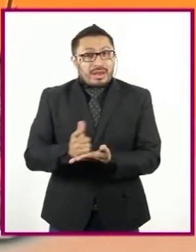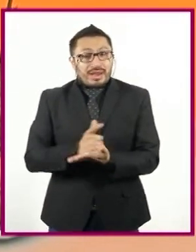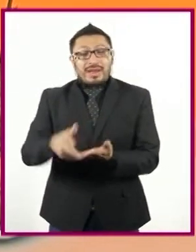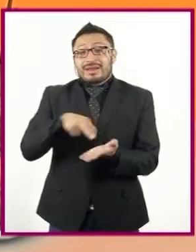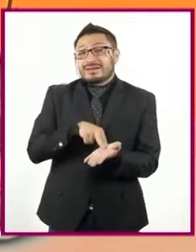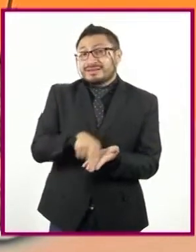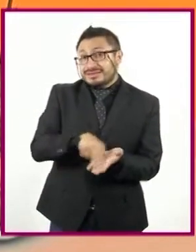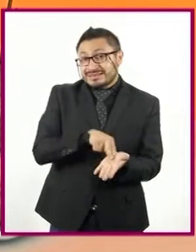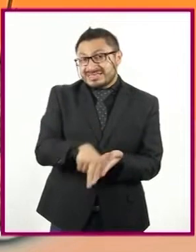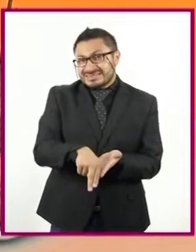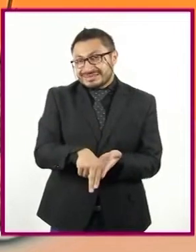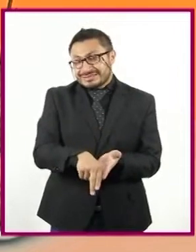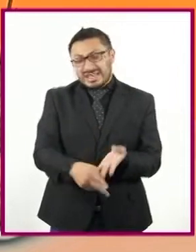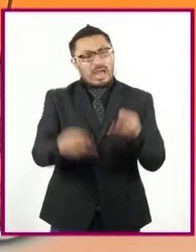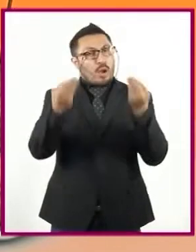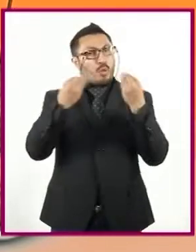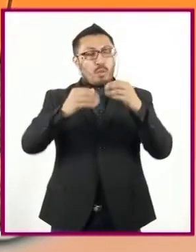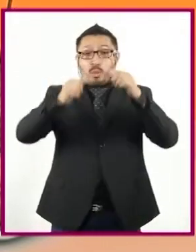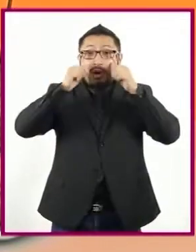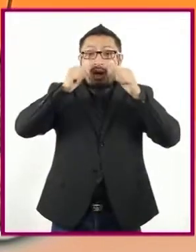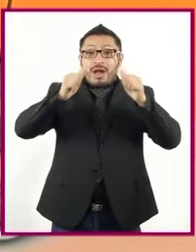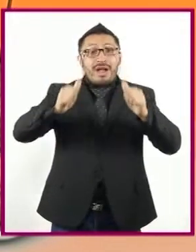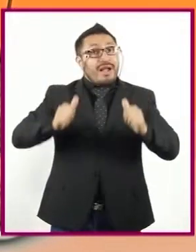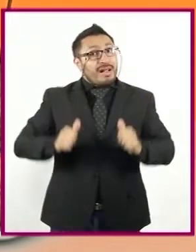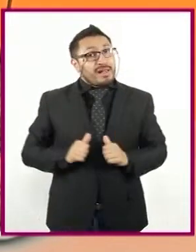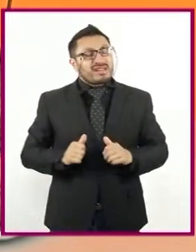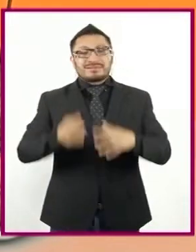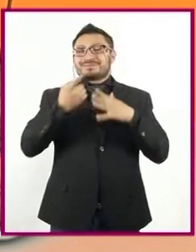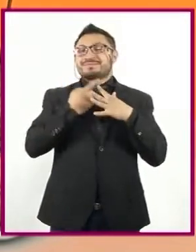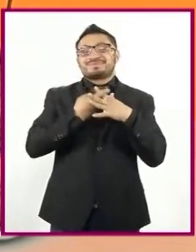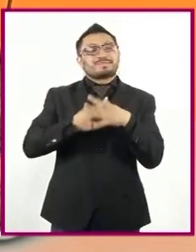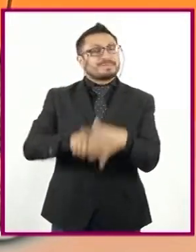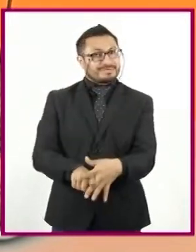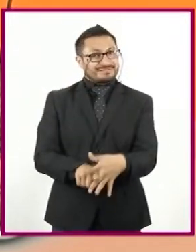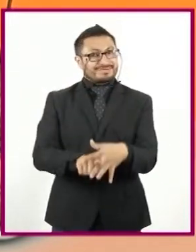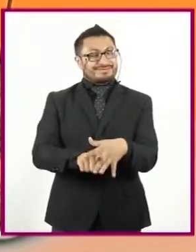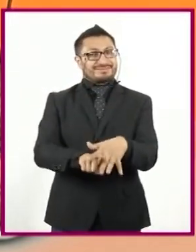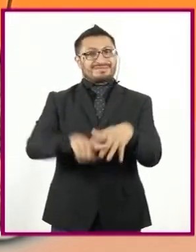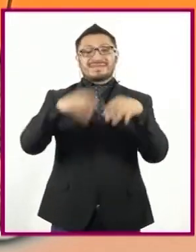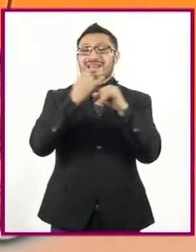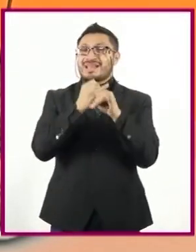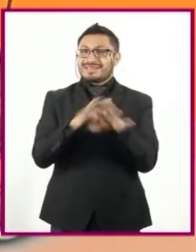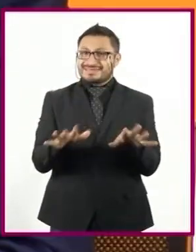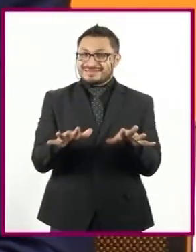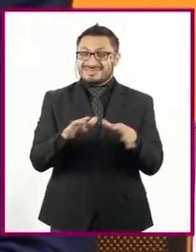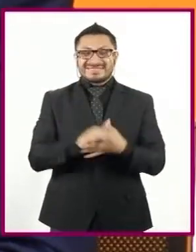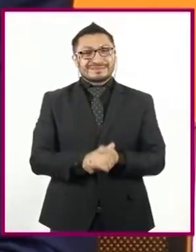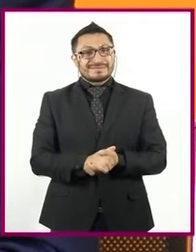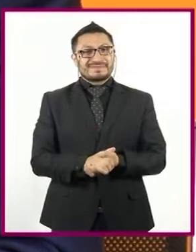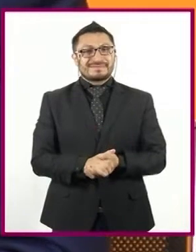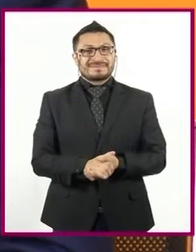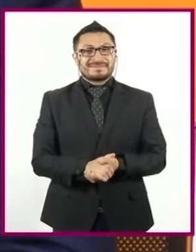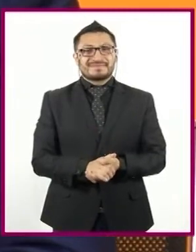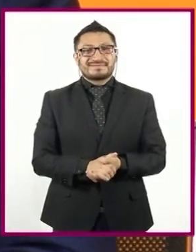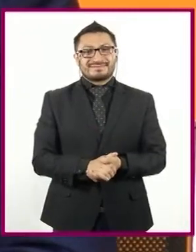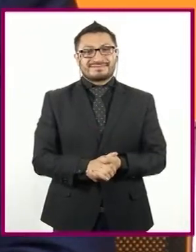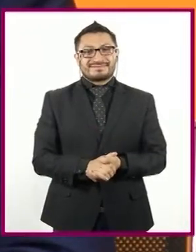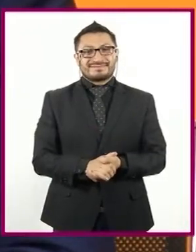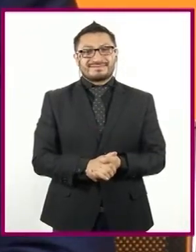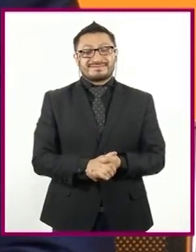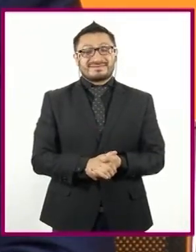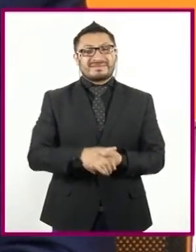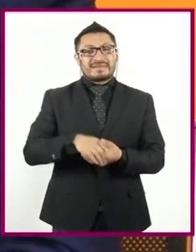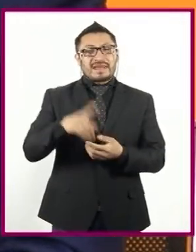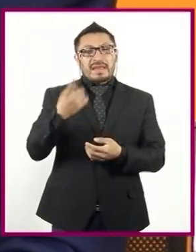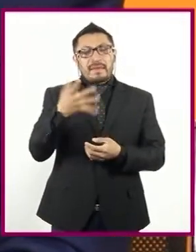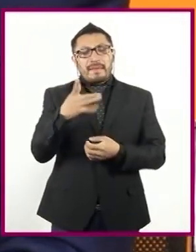negros. Pongan mucha atención y comencemos con la información. A casi un año